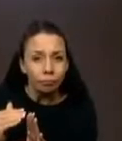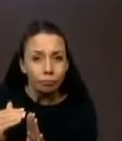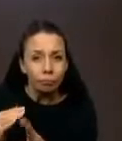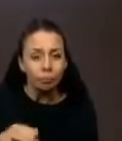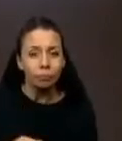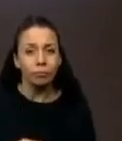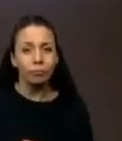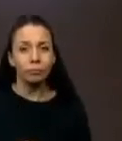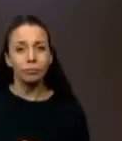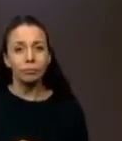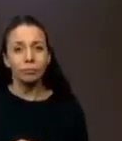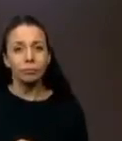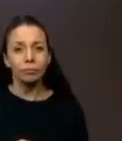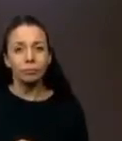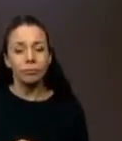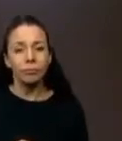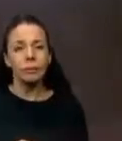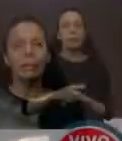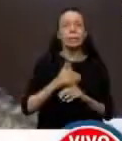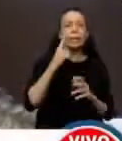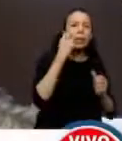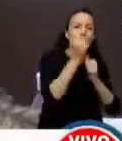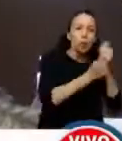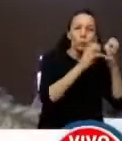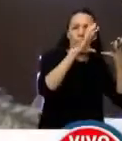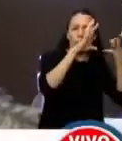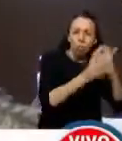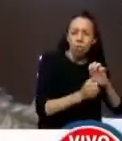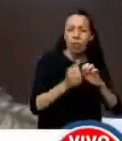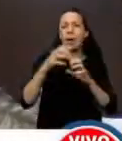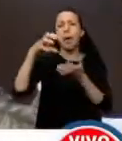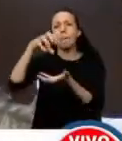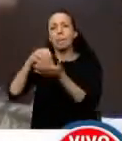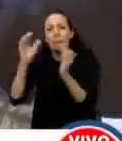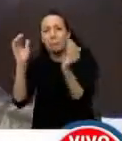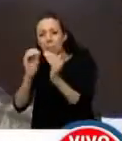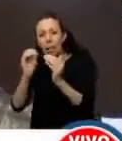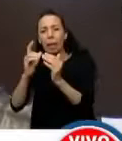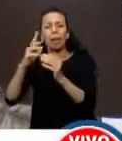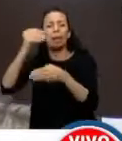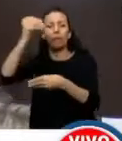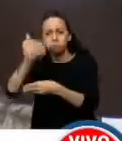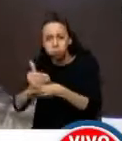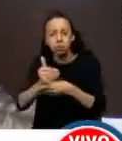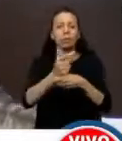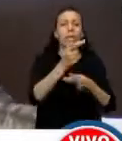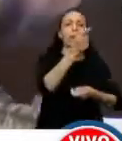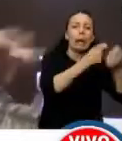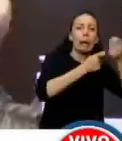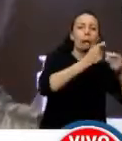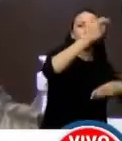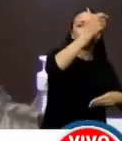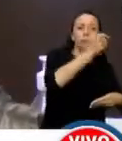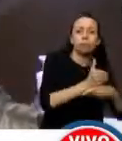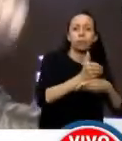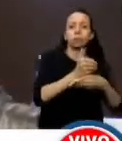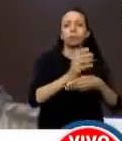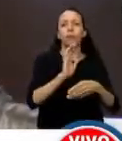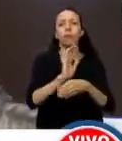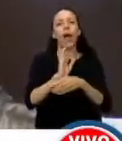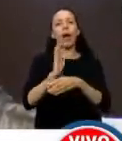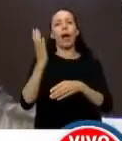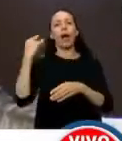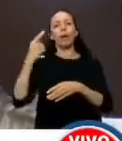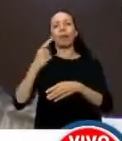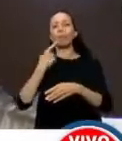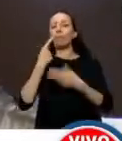que creemos que hay que seguir dando esa discusión. Una de las críticas más mayoritarias fue la falta de transparencia o de cierta